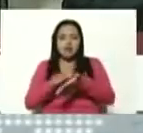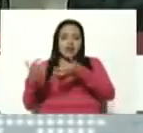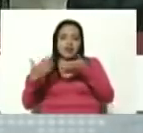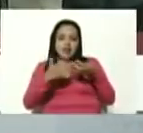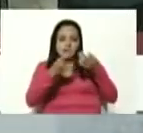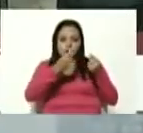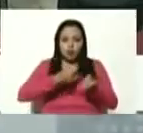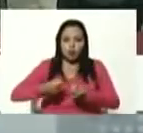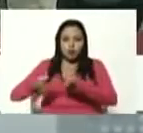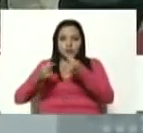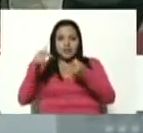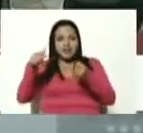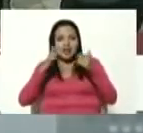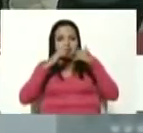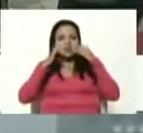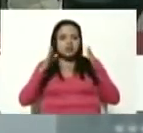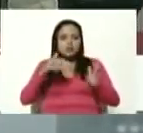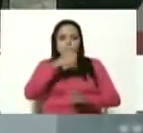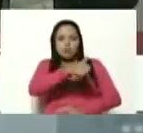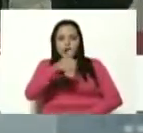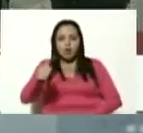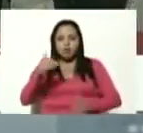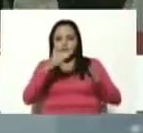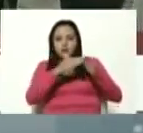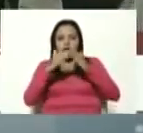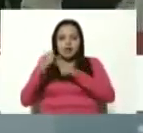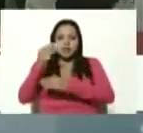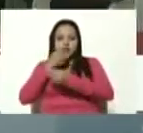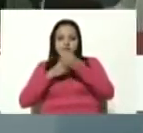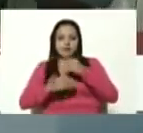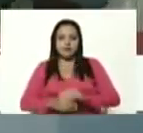alimentación. Aquí se atienden en cada una de las casas de alimentación.